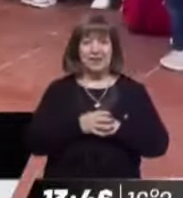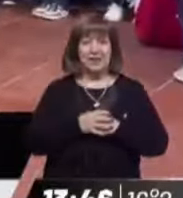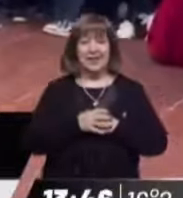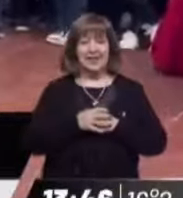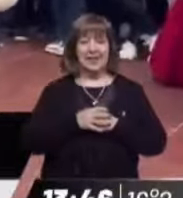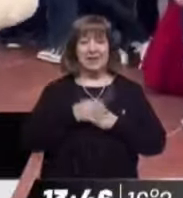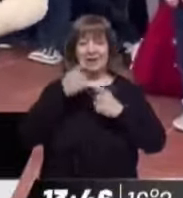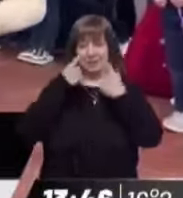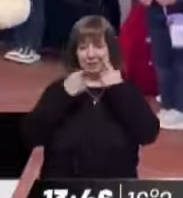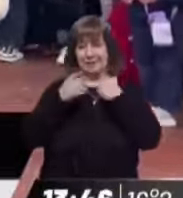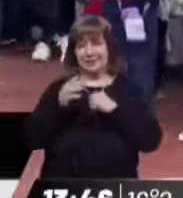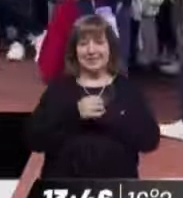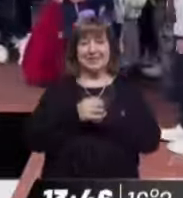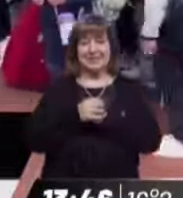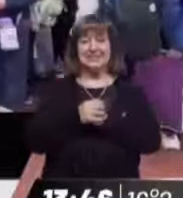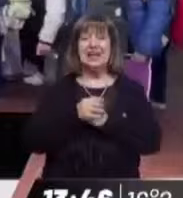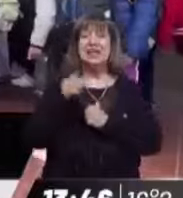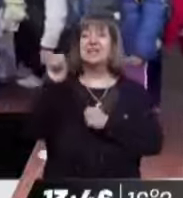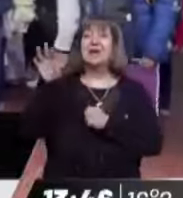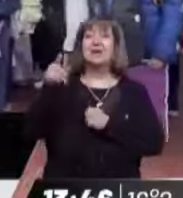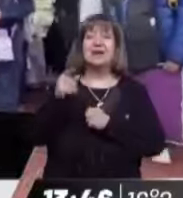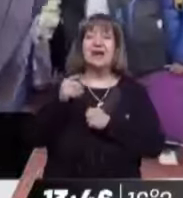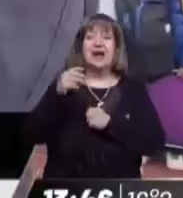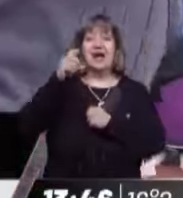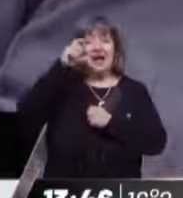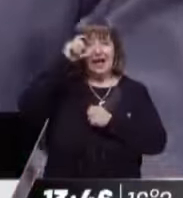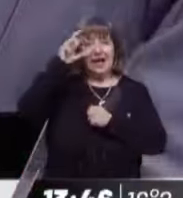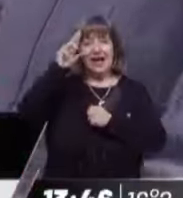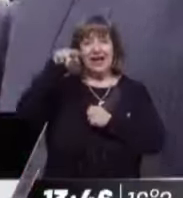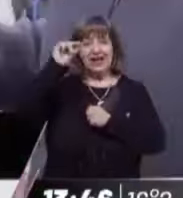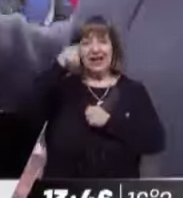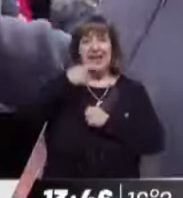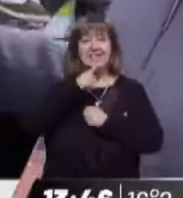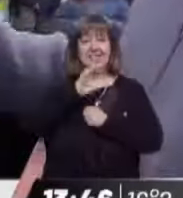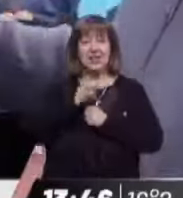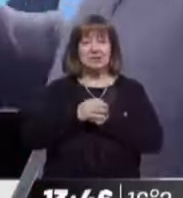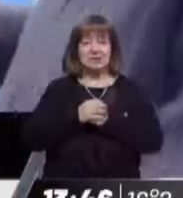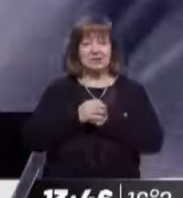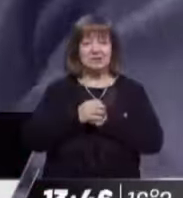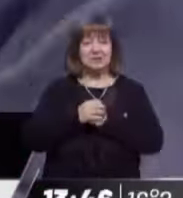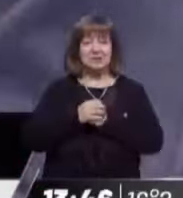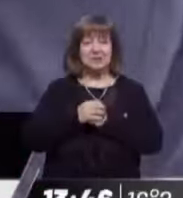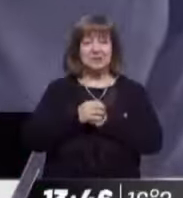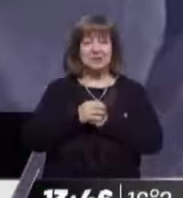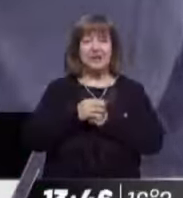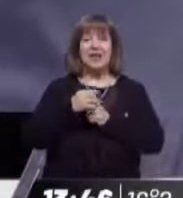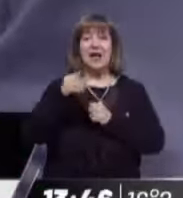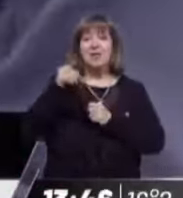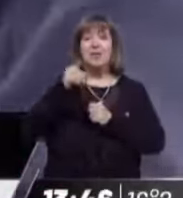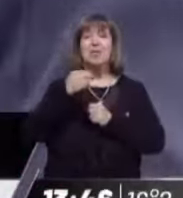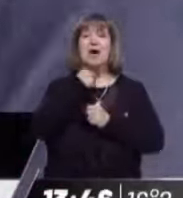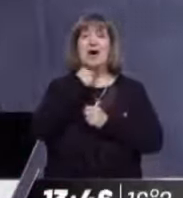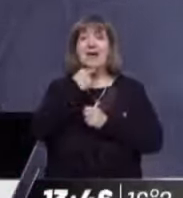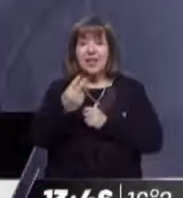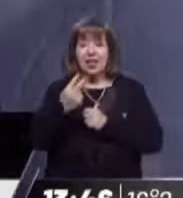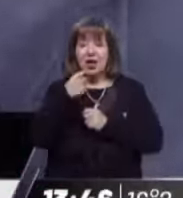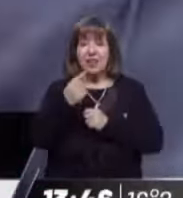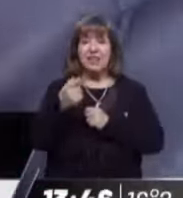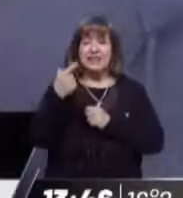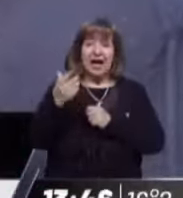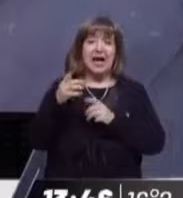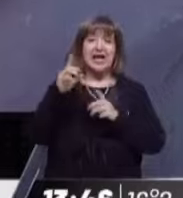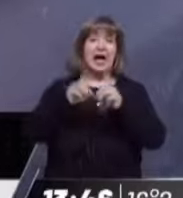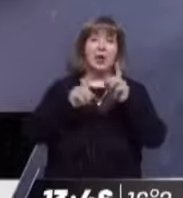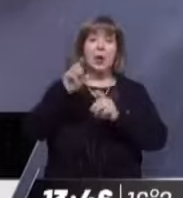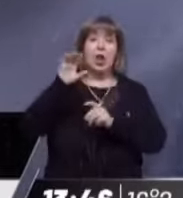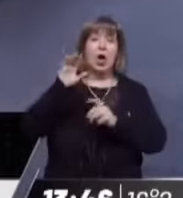Me va a hacer llorar Hernán. Toda la familia, tu nombre. Ernesto. Vení, que no, que estés al sol. Bueno, contame, ahí está diciendo tu hijo que todavía cuesta, que todavía hay